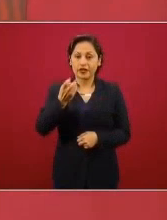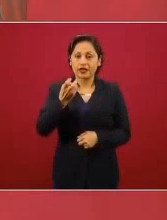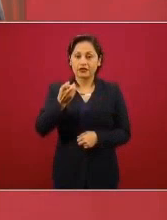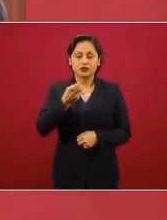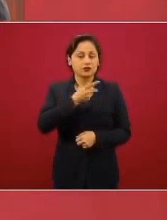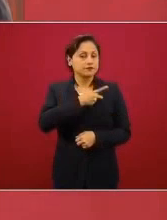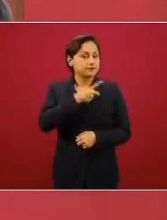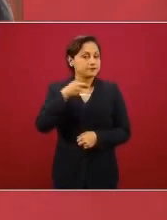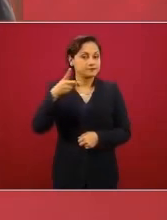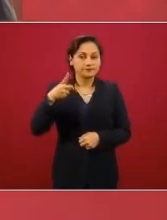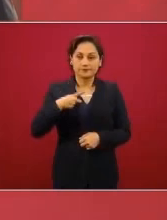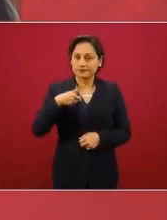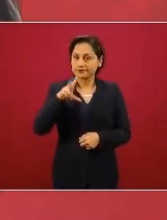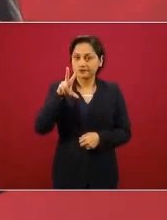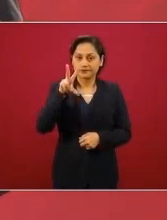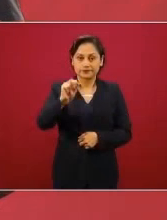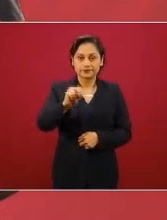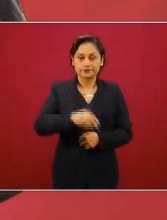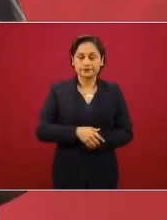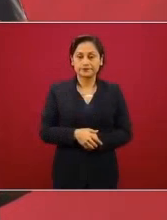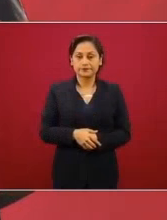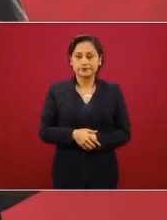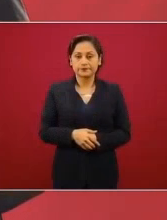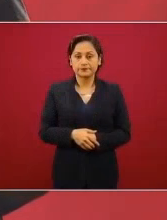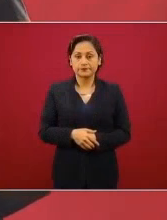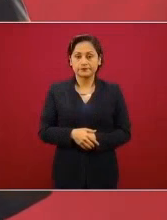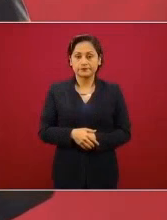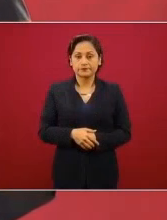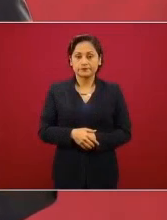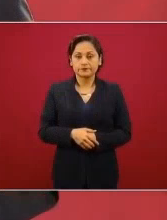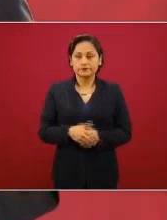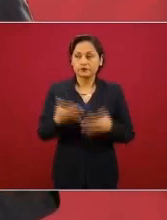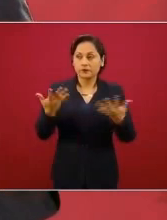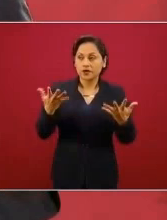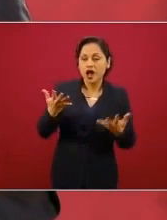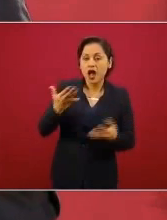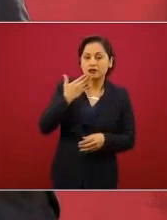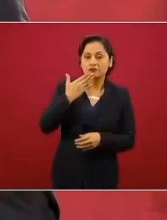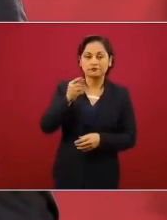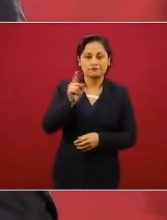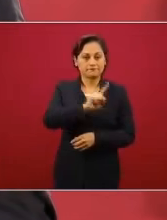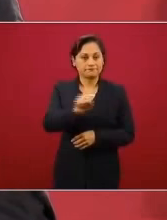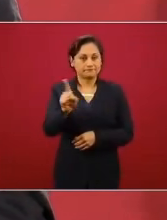de celebrarse de ninguna manera